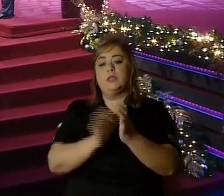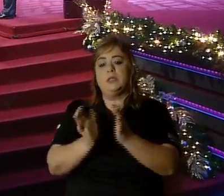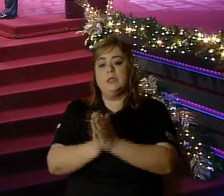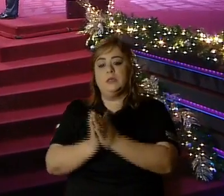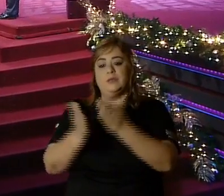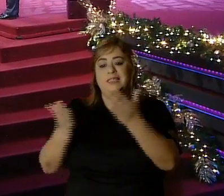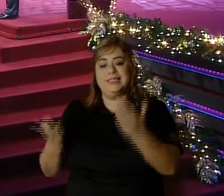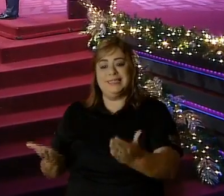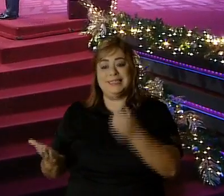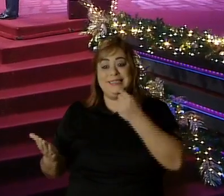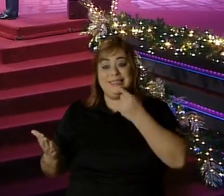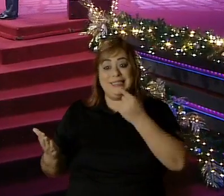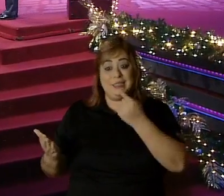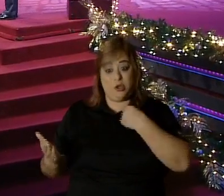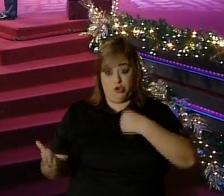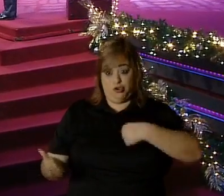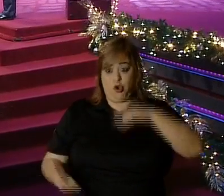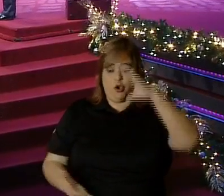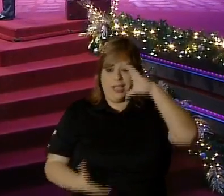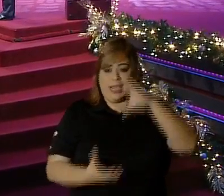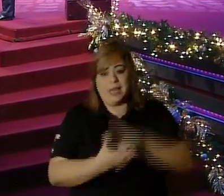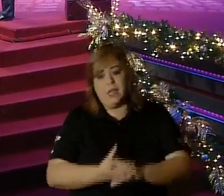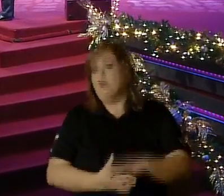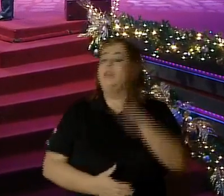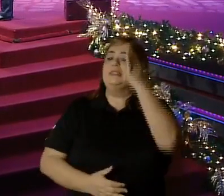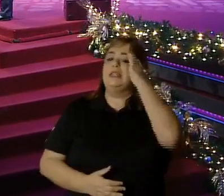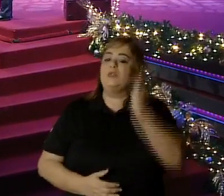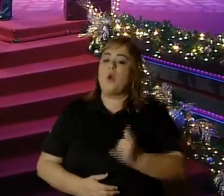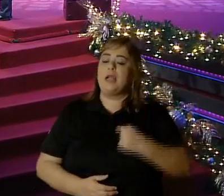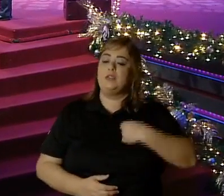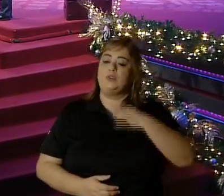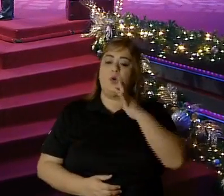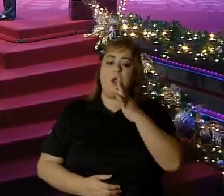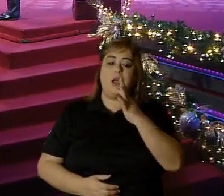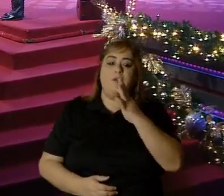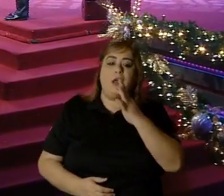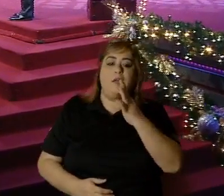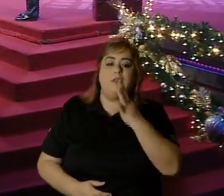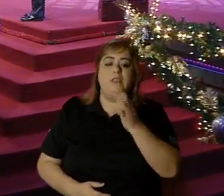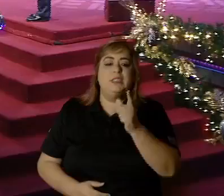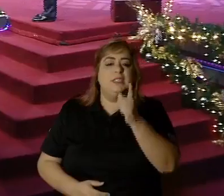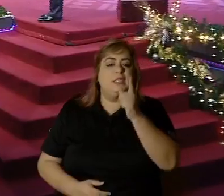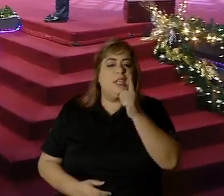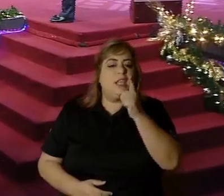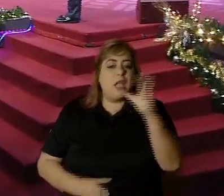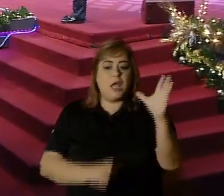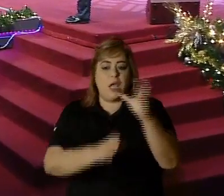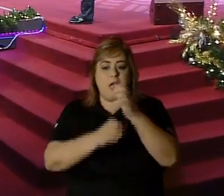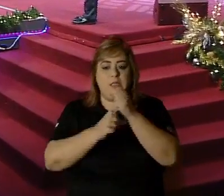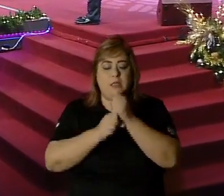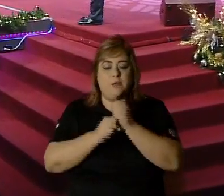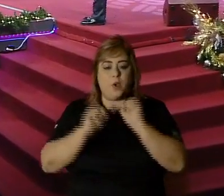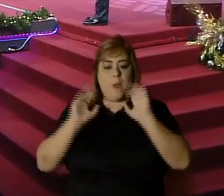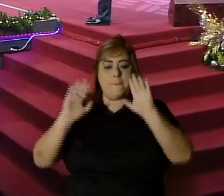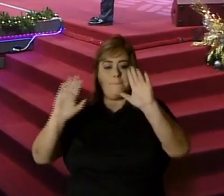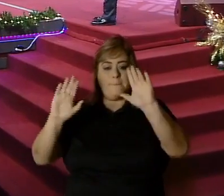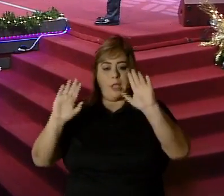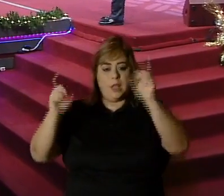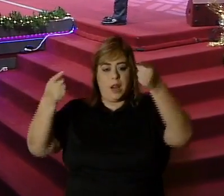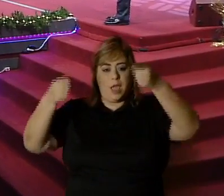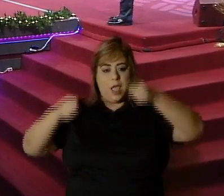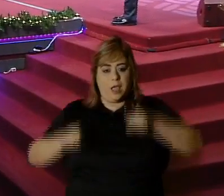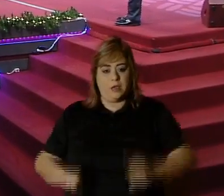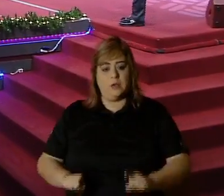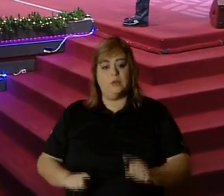lo cual hablé. Y mientras usted pasa, si hay alguien que ha recibido del Señor milagro, levante la manita para que los demás puedan ver. Claro que